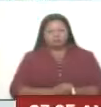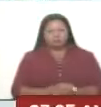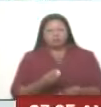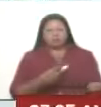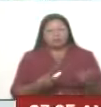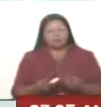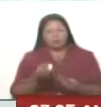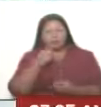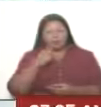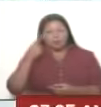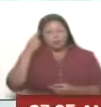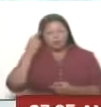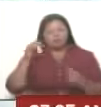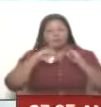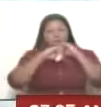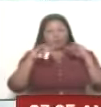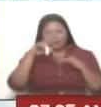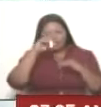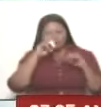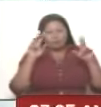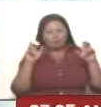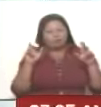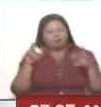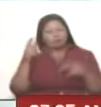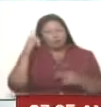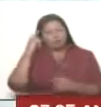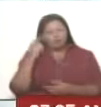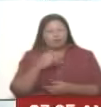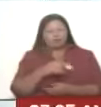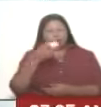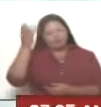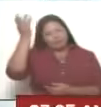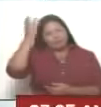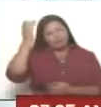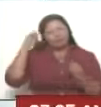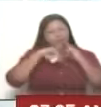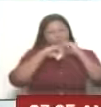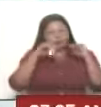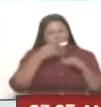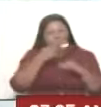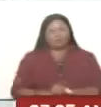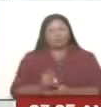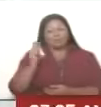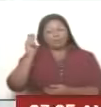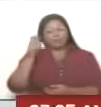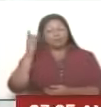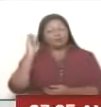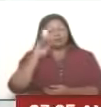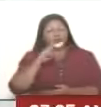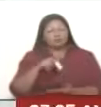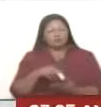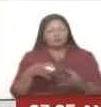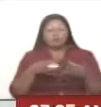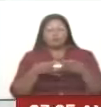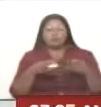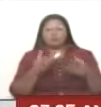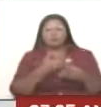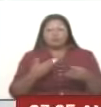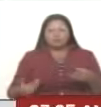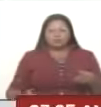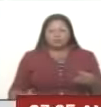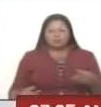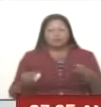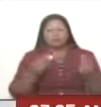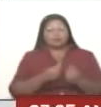a los buenos días, feliz año nuevo, feliz día de Reyes, feliz Navidad y feliz cumpleaños. Presidente de la Comisión Permanente de